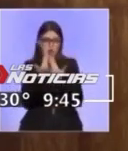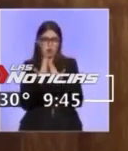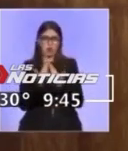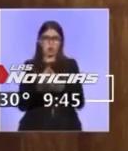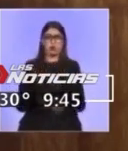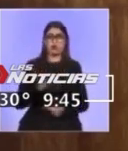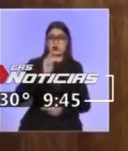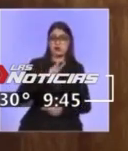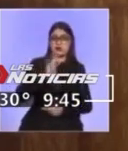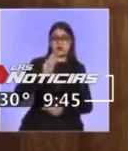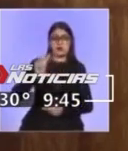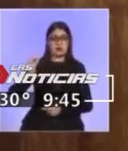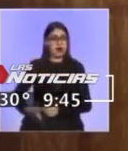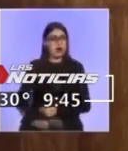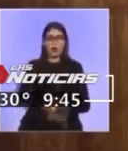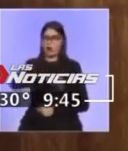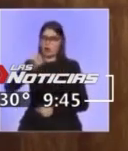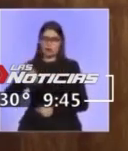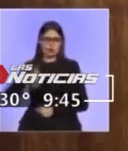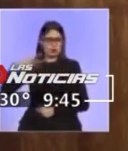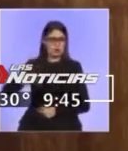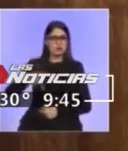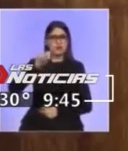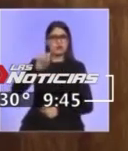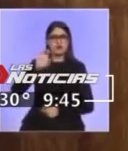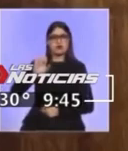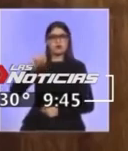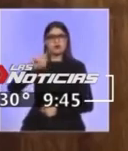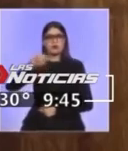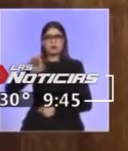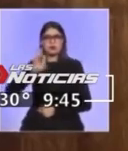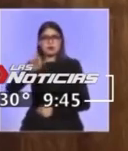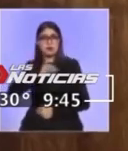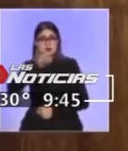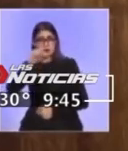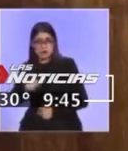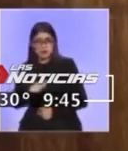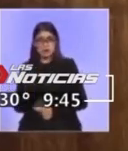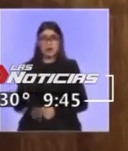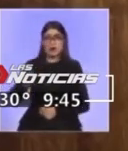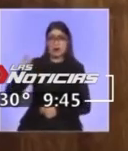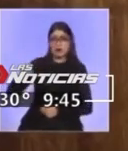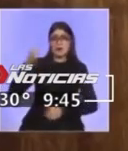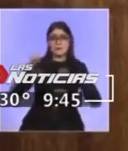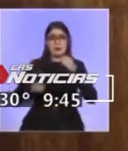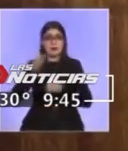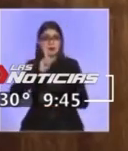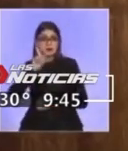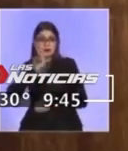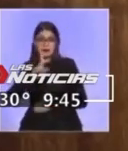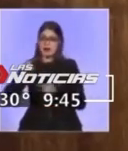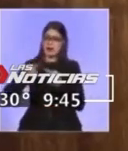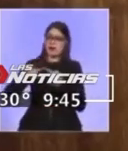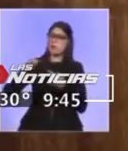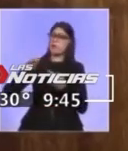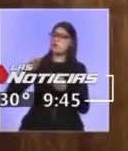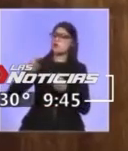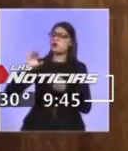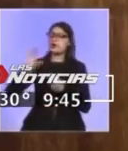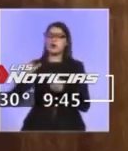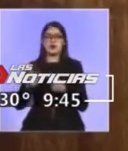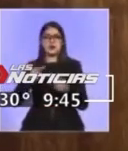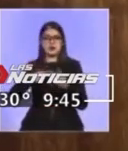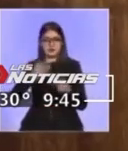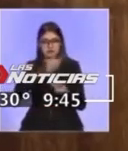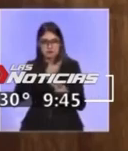josé luís vargas vargas que se ha dicho que se está muy cerca de el gobierno de la cuarta transformación baja entonces a qué elementos